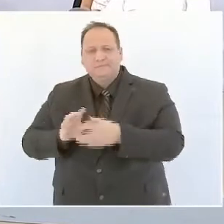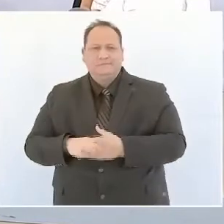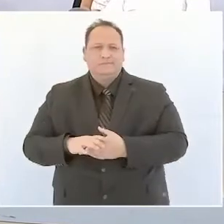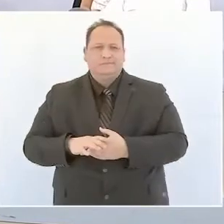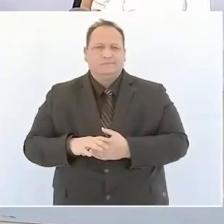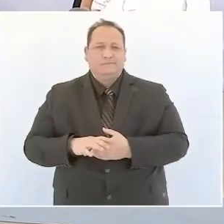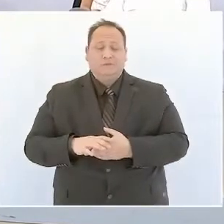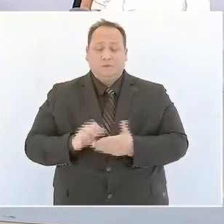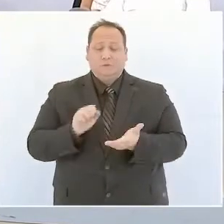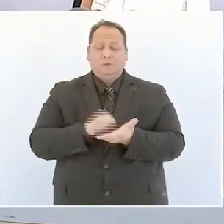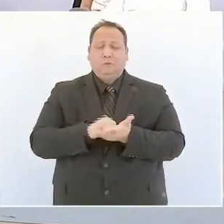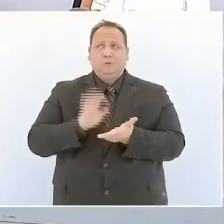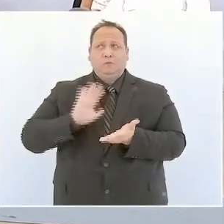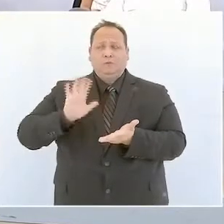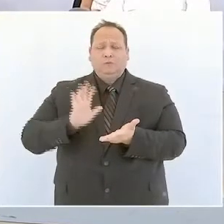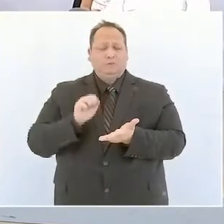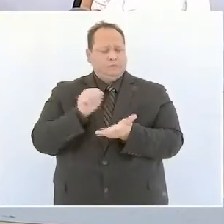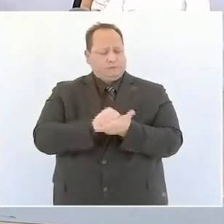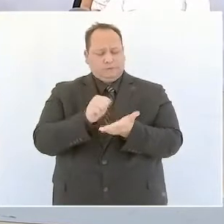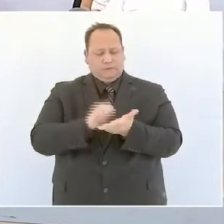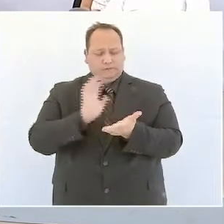Y toco madera, pero